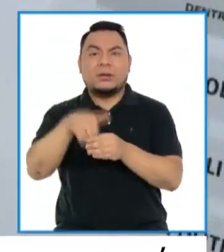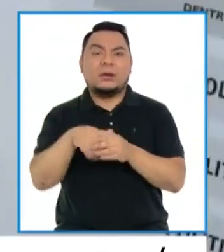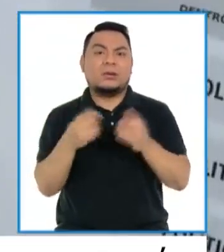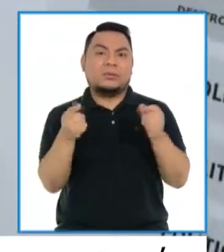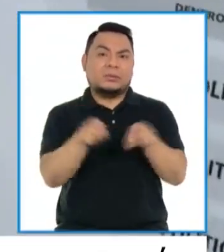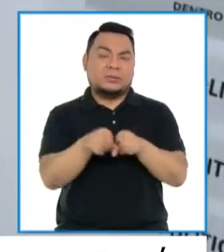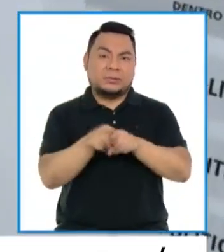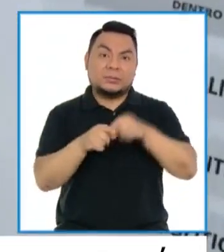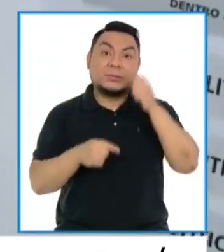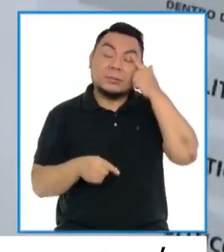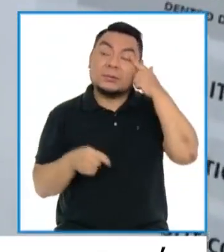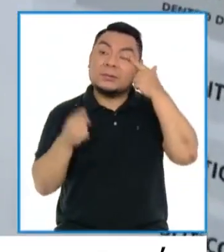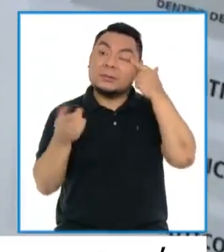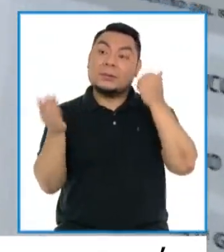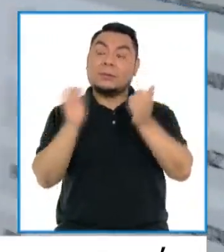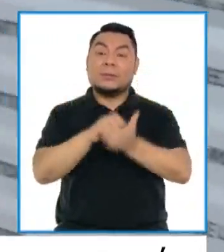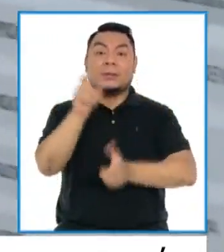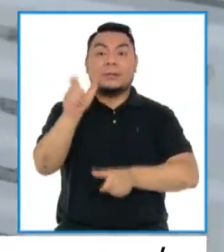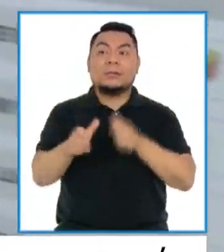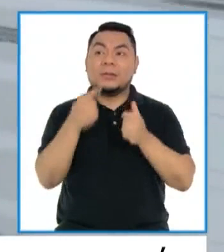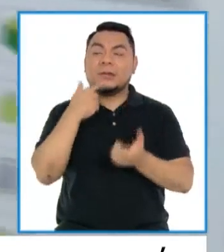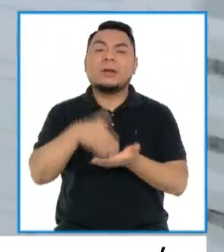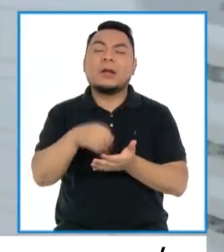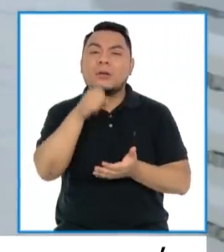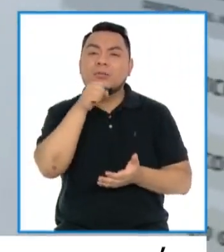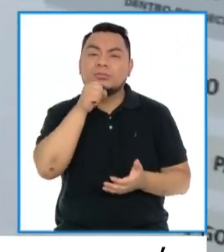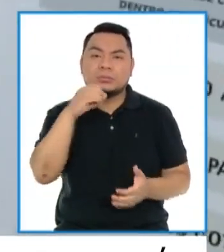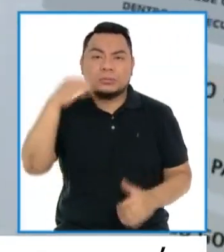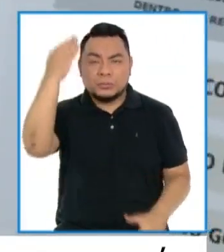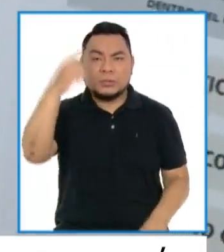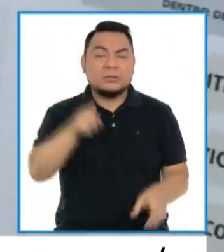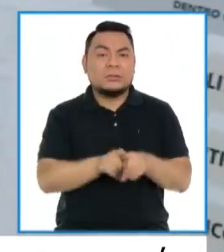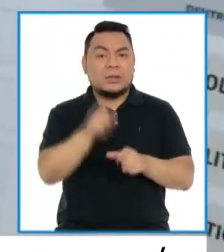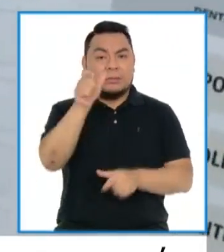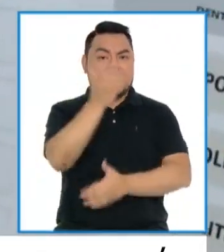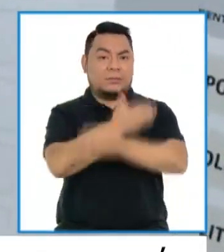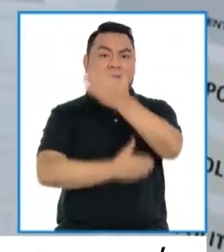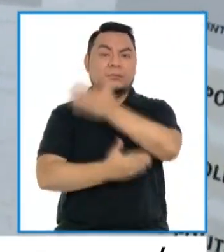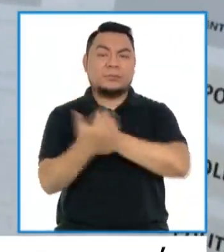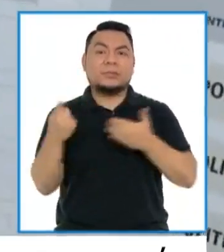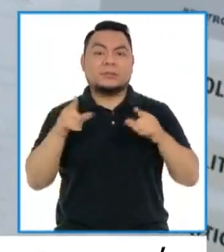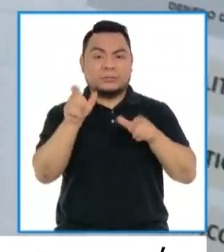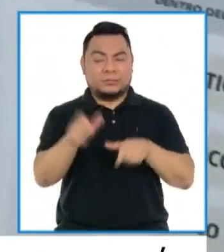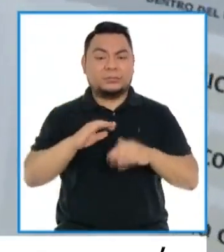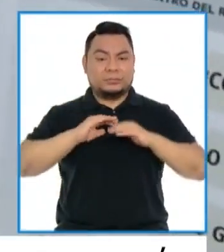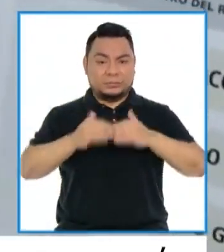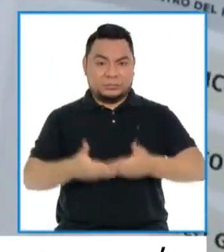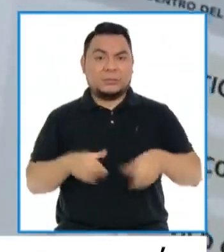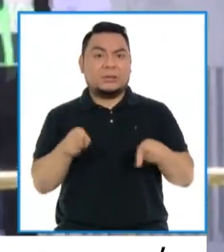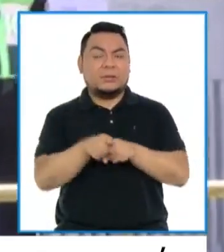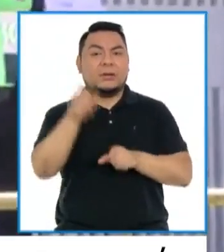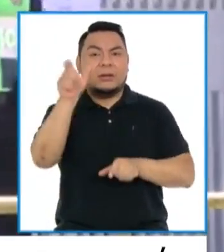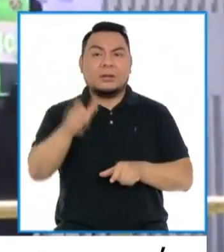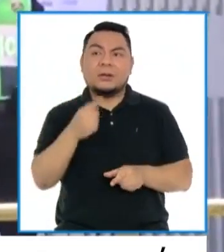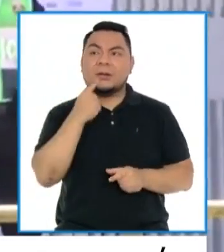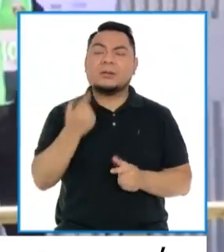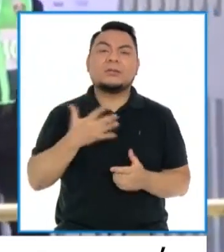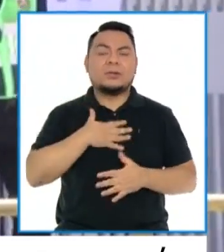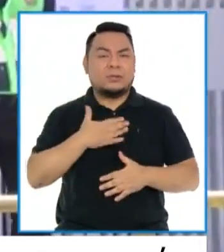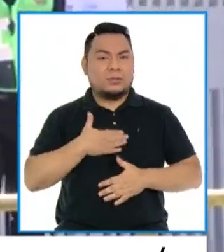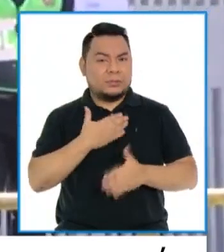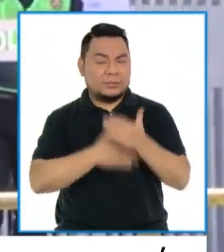vez. Los más vulnerables, como adultos mayores, personas con discapacidad, embarazadas o personas con